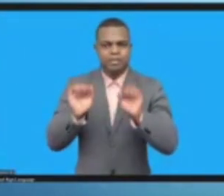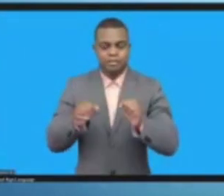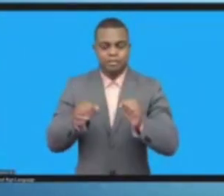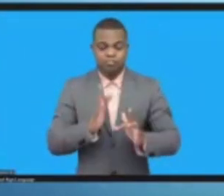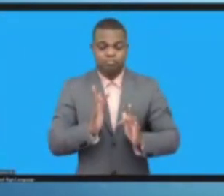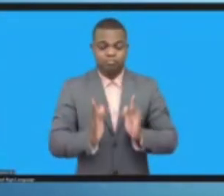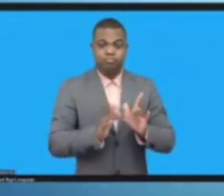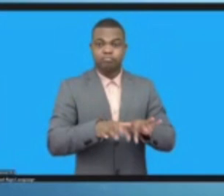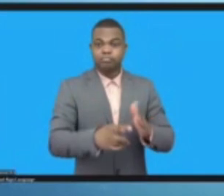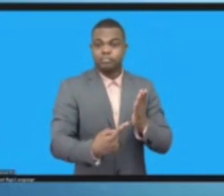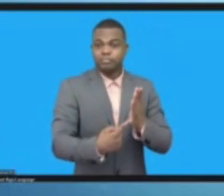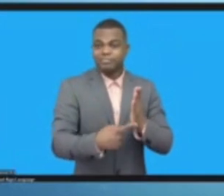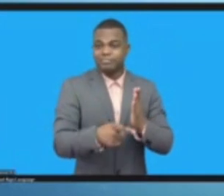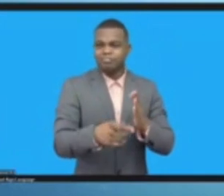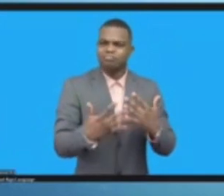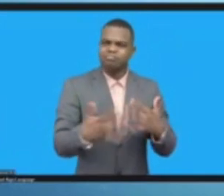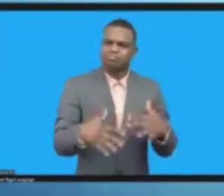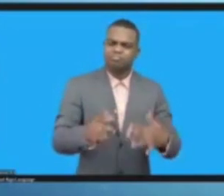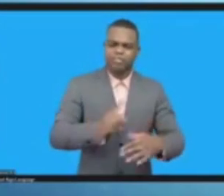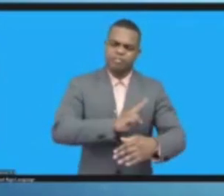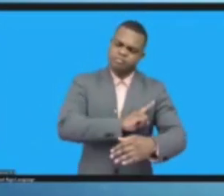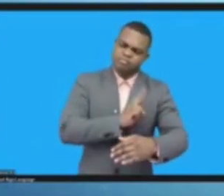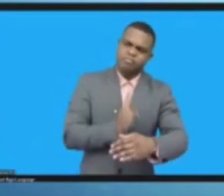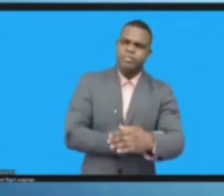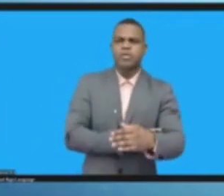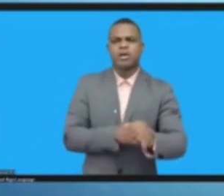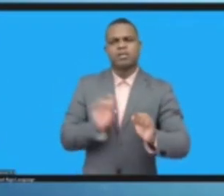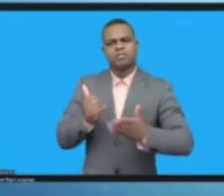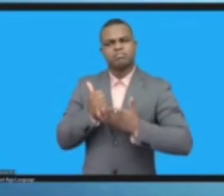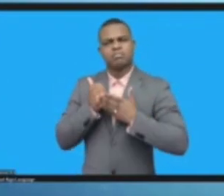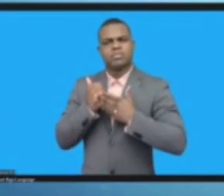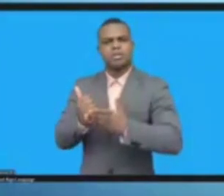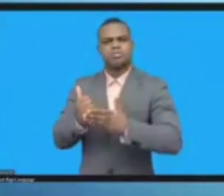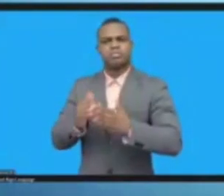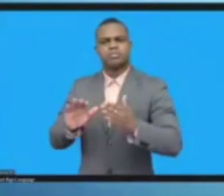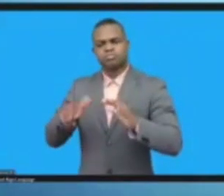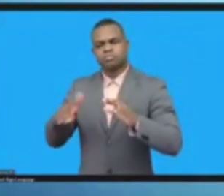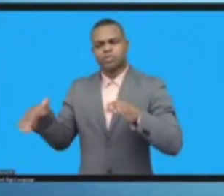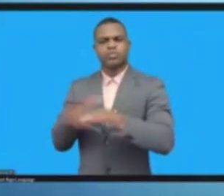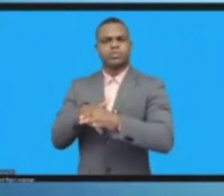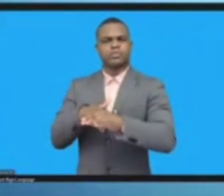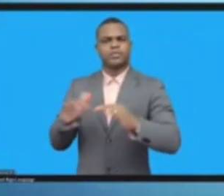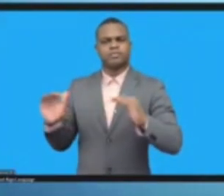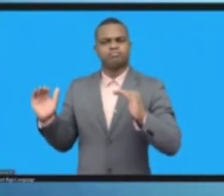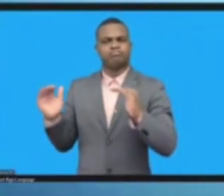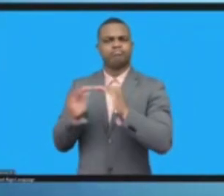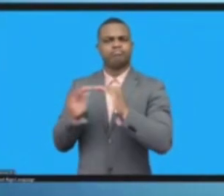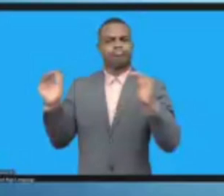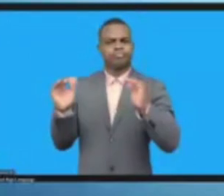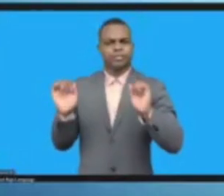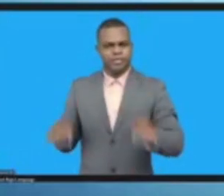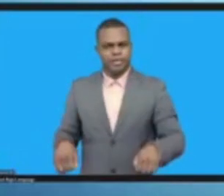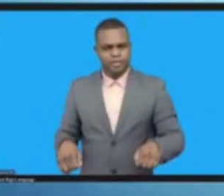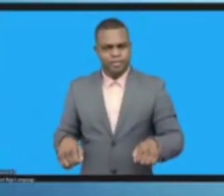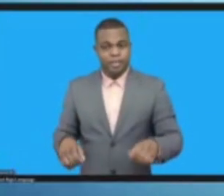podemos cambiar la educación en el mundo podemos empoderar